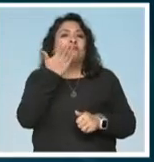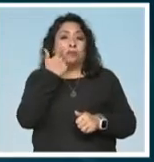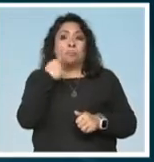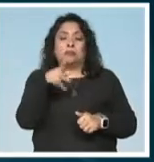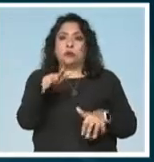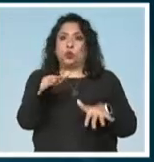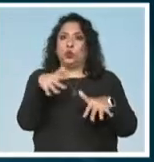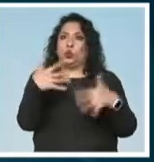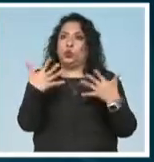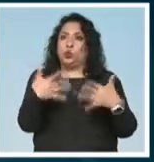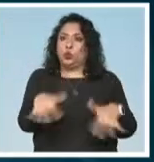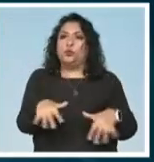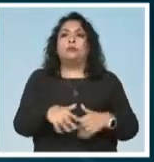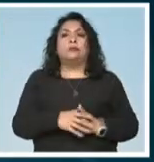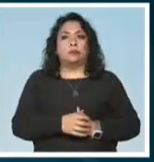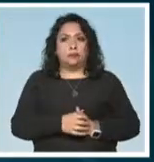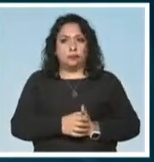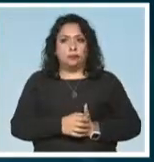muy impactante poderlos ver.